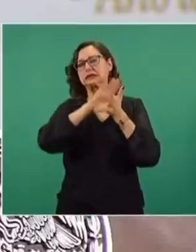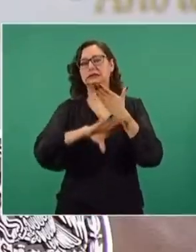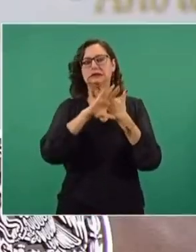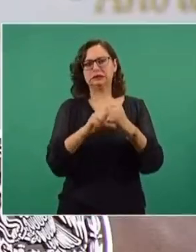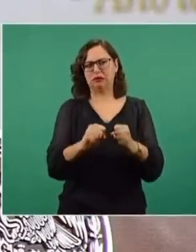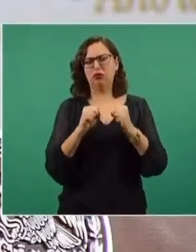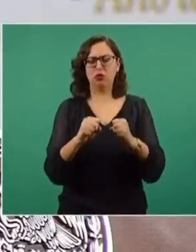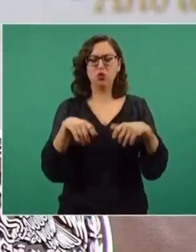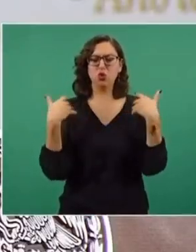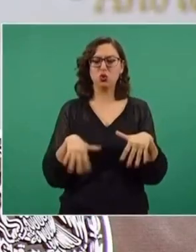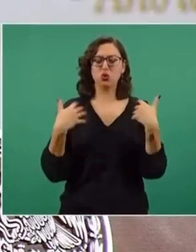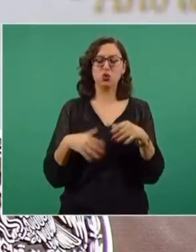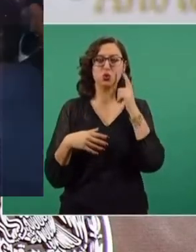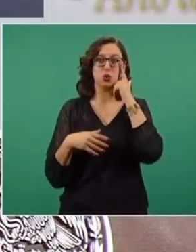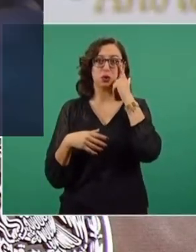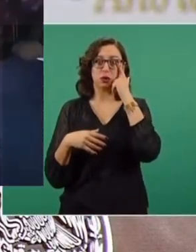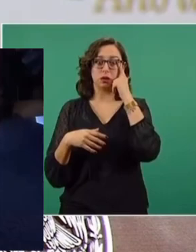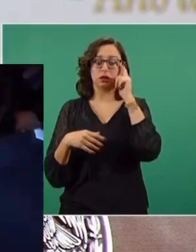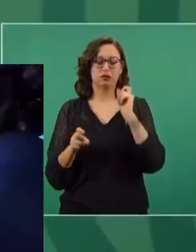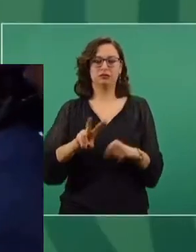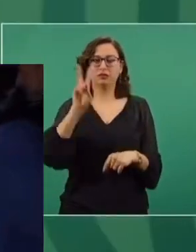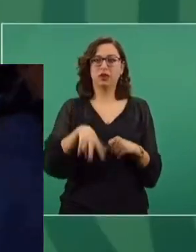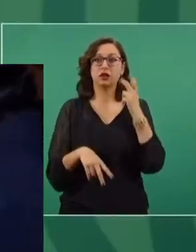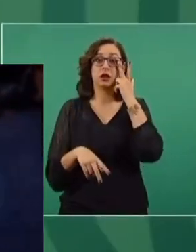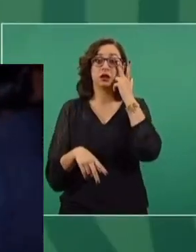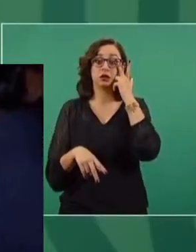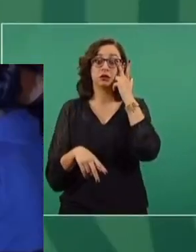tendenciosa golpeadora